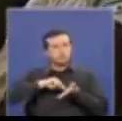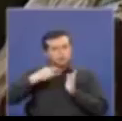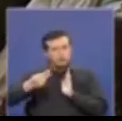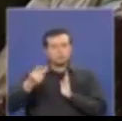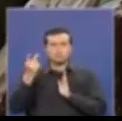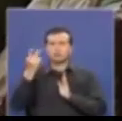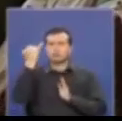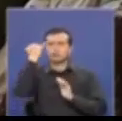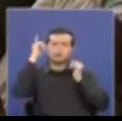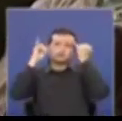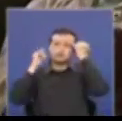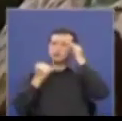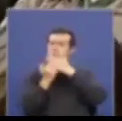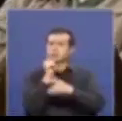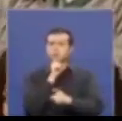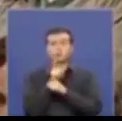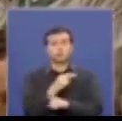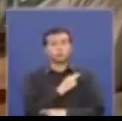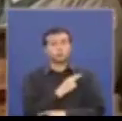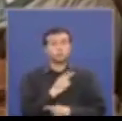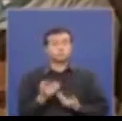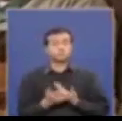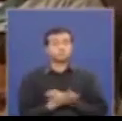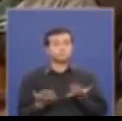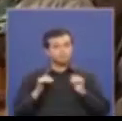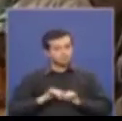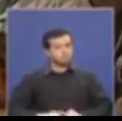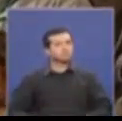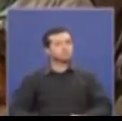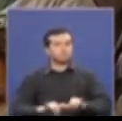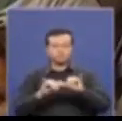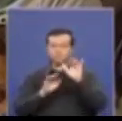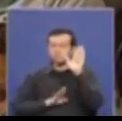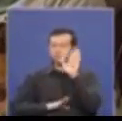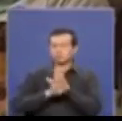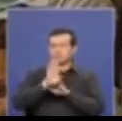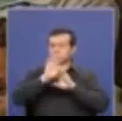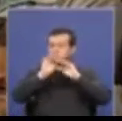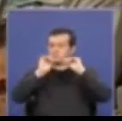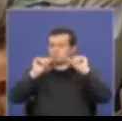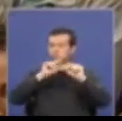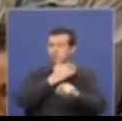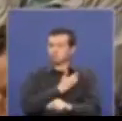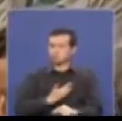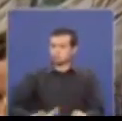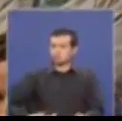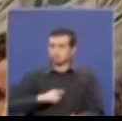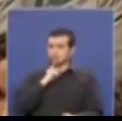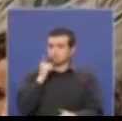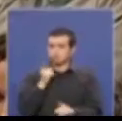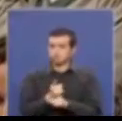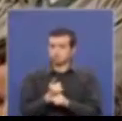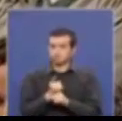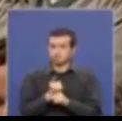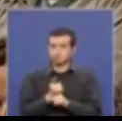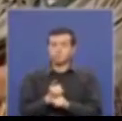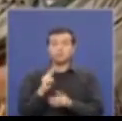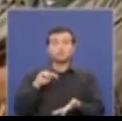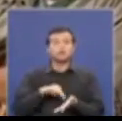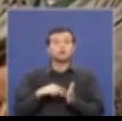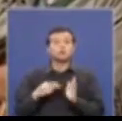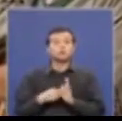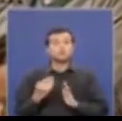una universidad, en este caso, que siga avanzando hacia la excelencia, presidente. Vamos, en ese sentido, a